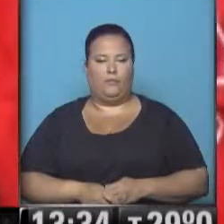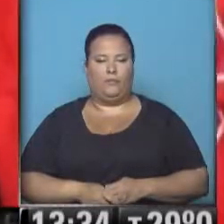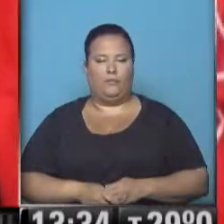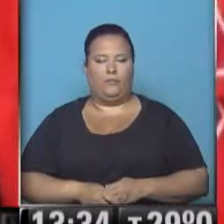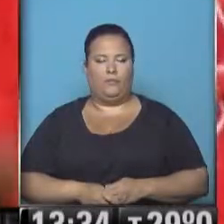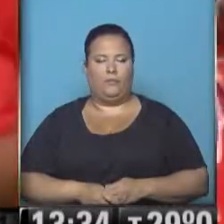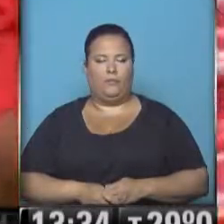gratis